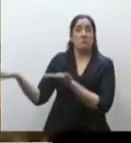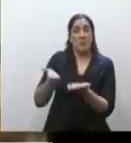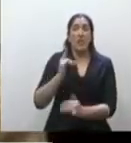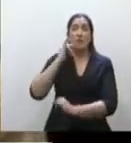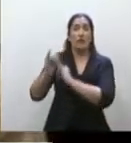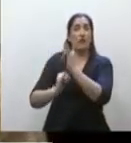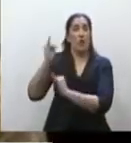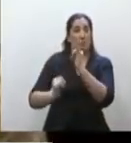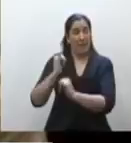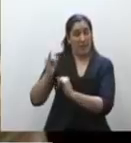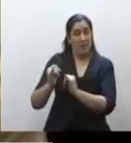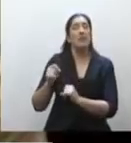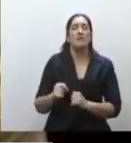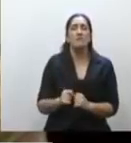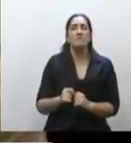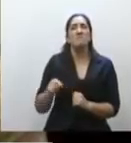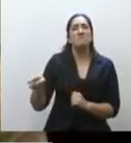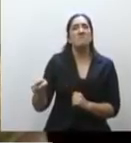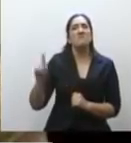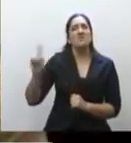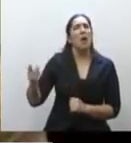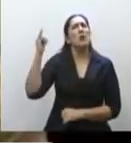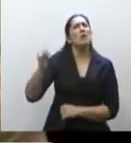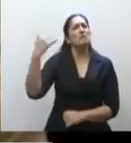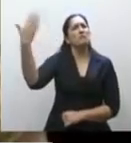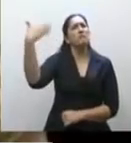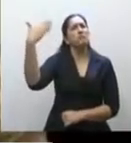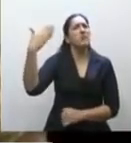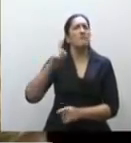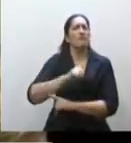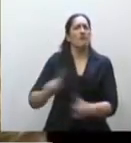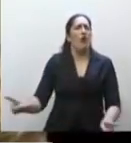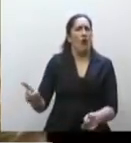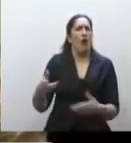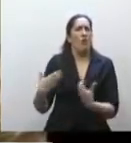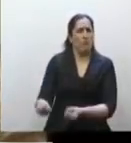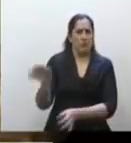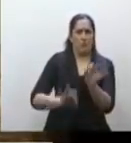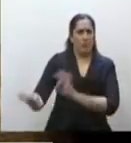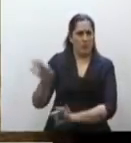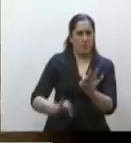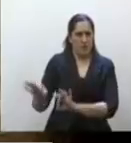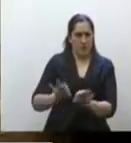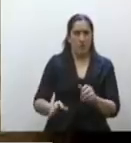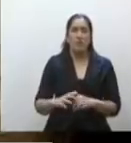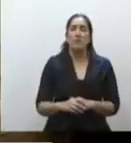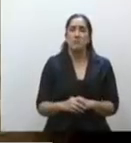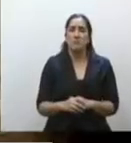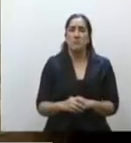cuando rechazaba también este proyecto, y voy a leer para no equivocarme,